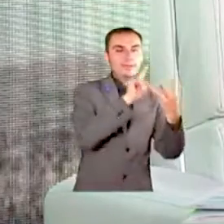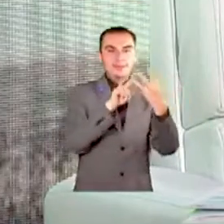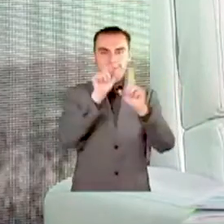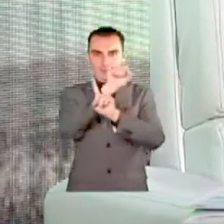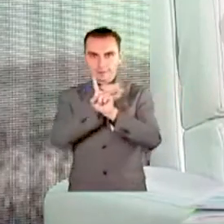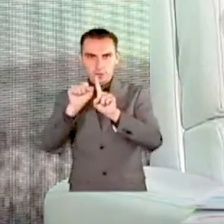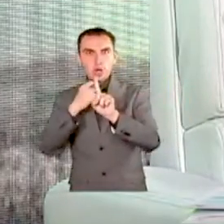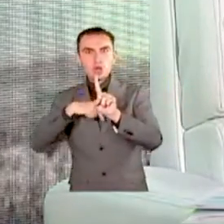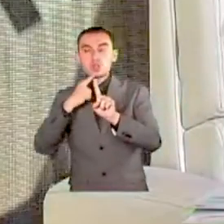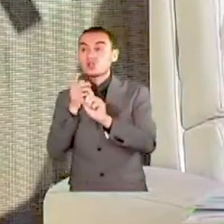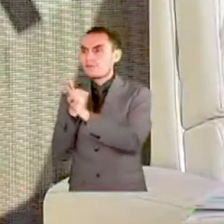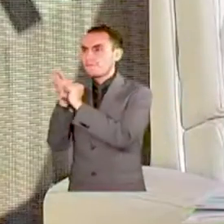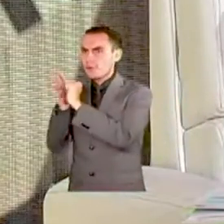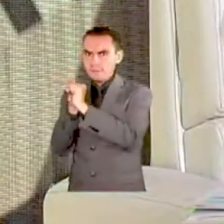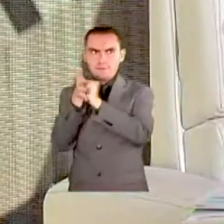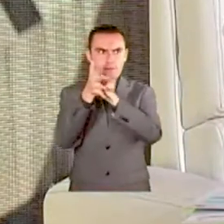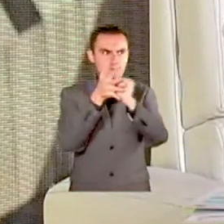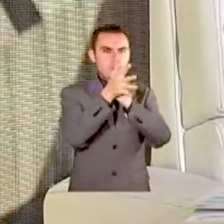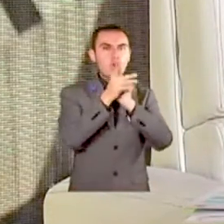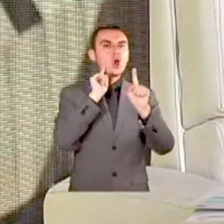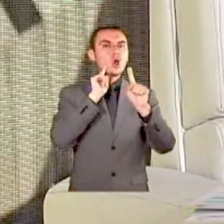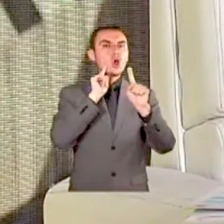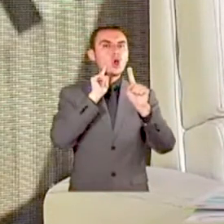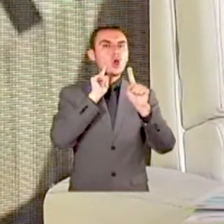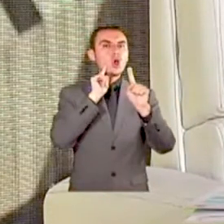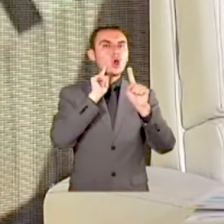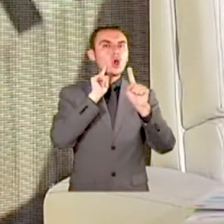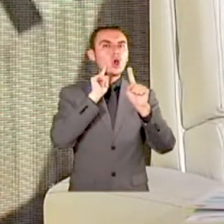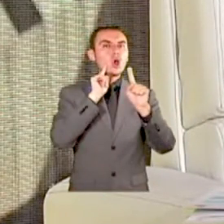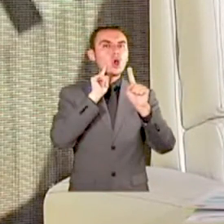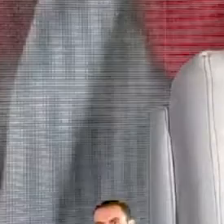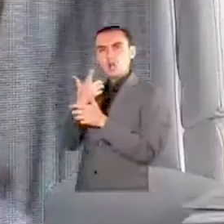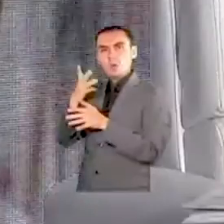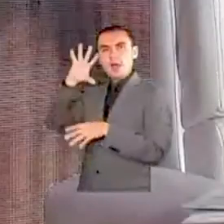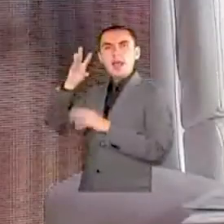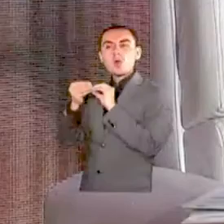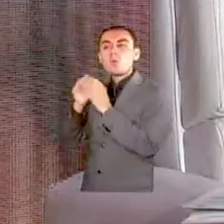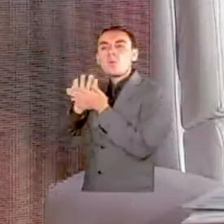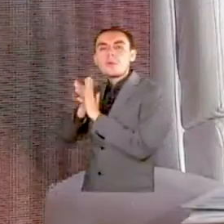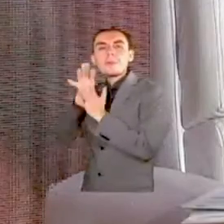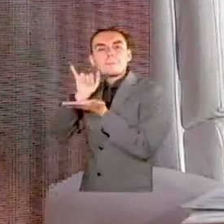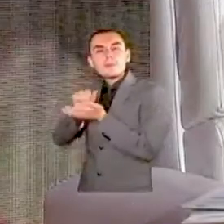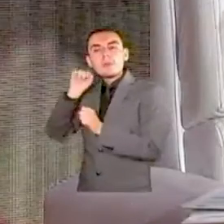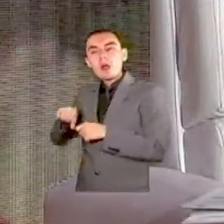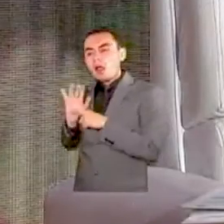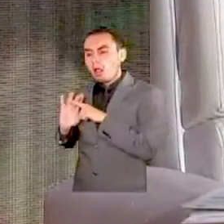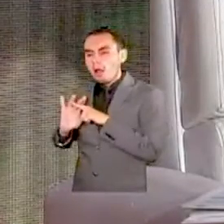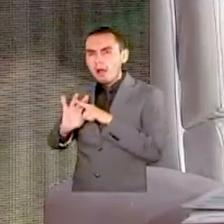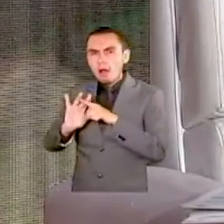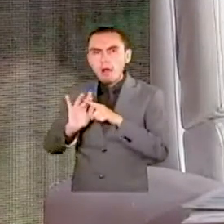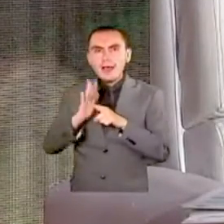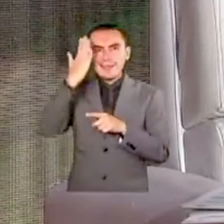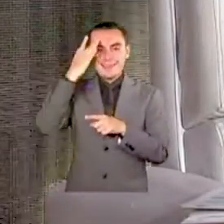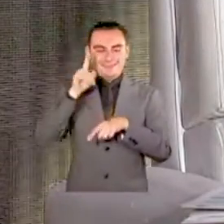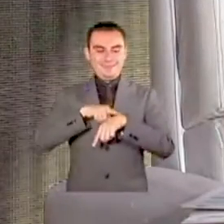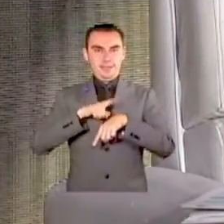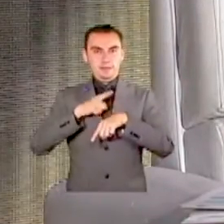sociedad, sobre un seguimiento para efectos de que la lograr